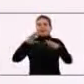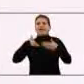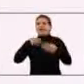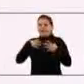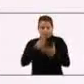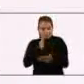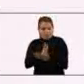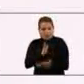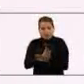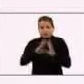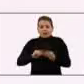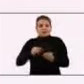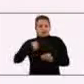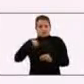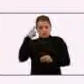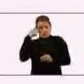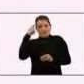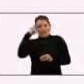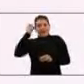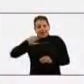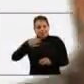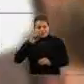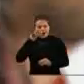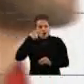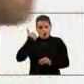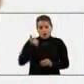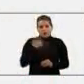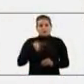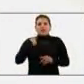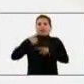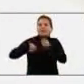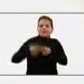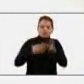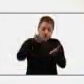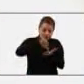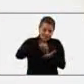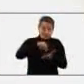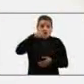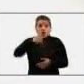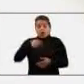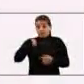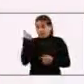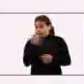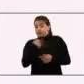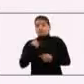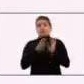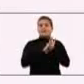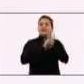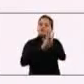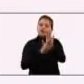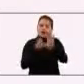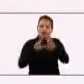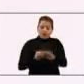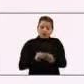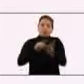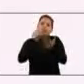derechos o desarrollan prácticas solidarias. Creemos en los jóvenes y en el rol protagónico que juegan en el desarrollo de nuestro país. Hoy les